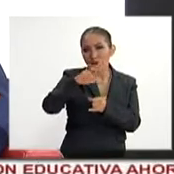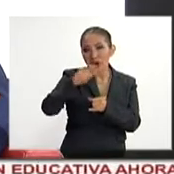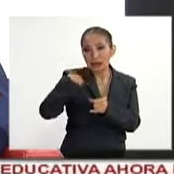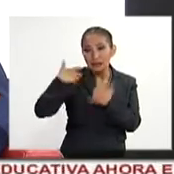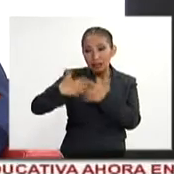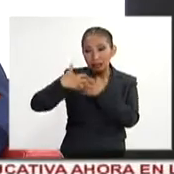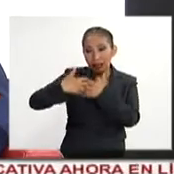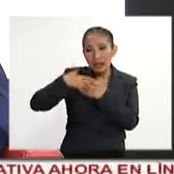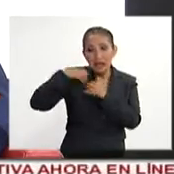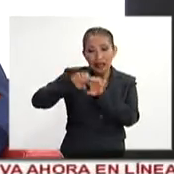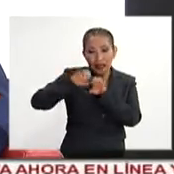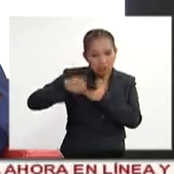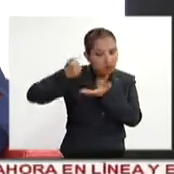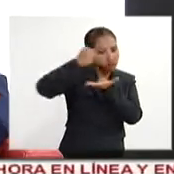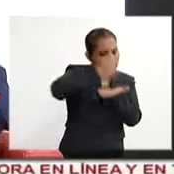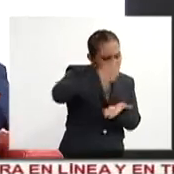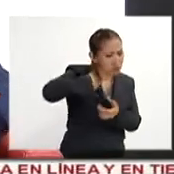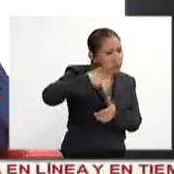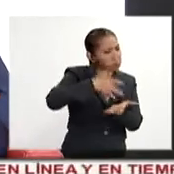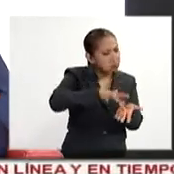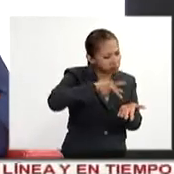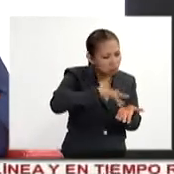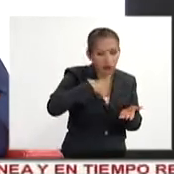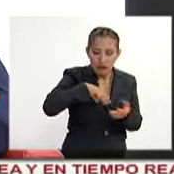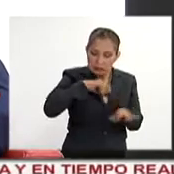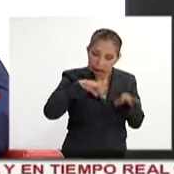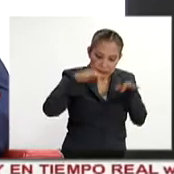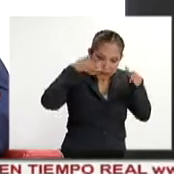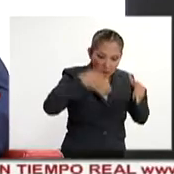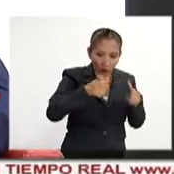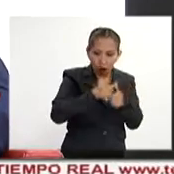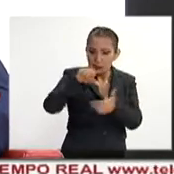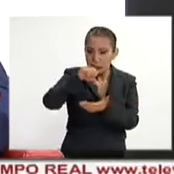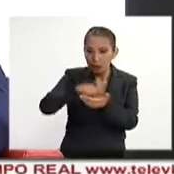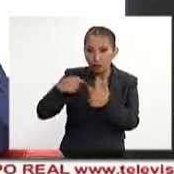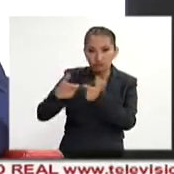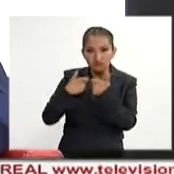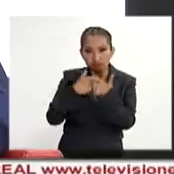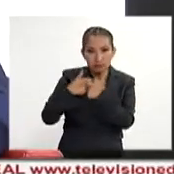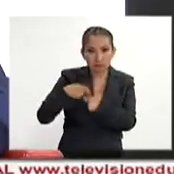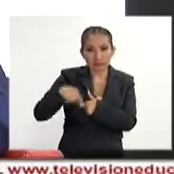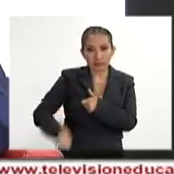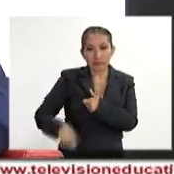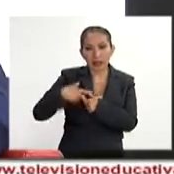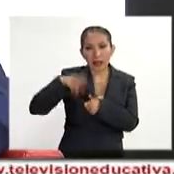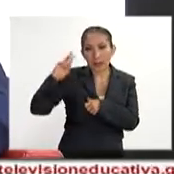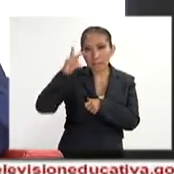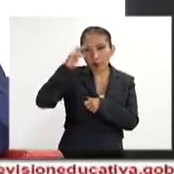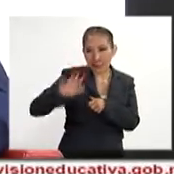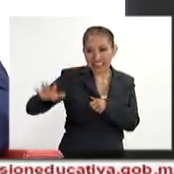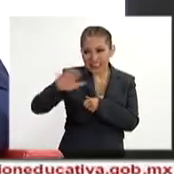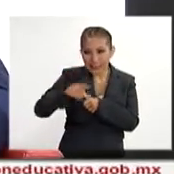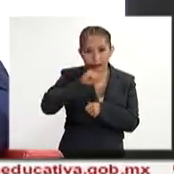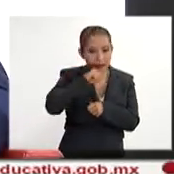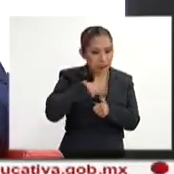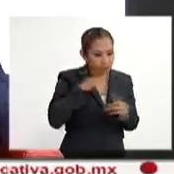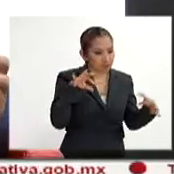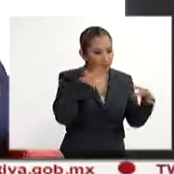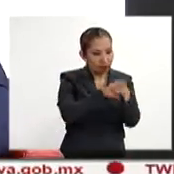equipo. Nos ayudaron con ellos. Hemos estado trabajando también con el Centro de Cooperación Academia Industria en la Universidad Politécnica. Hemos